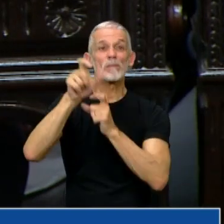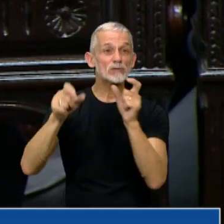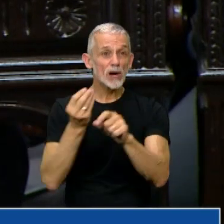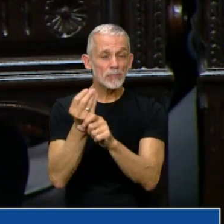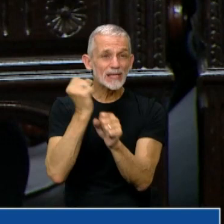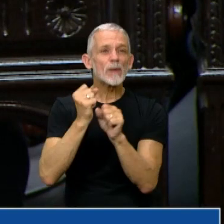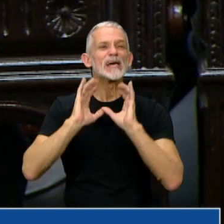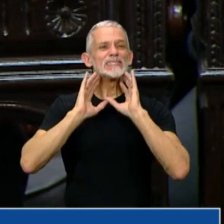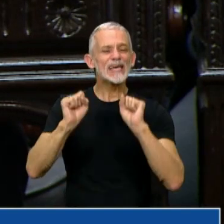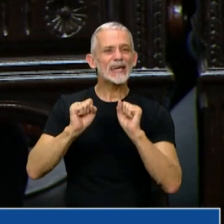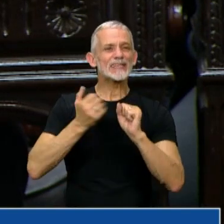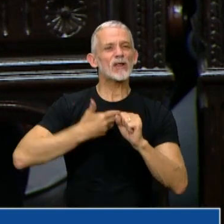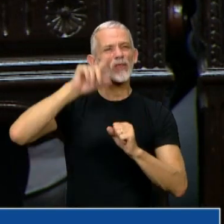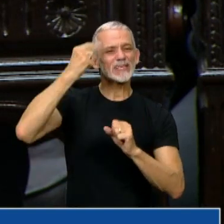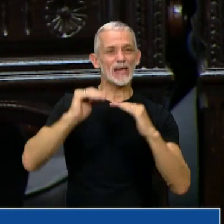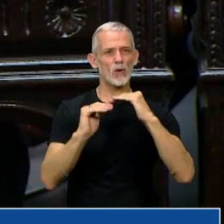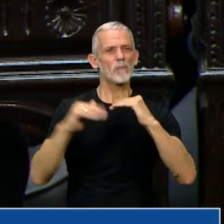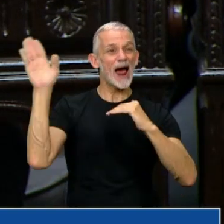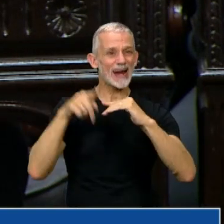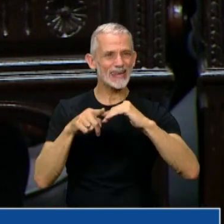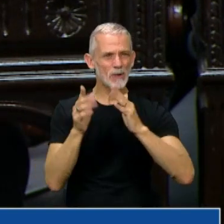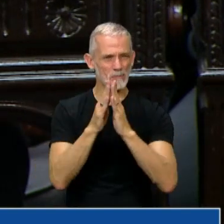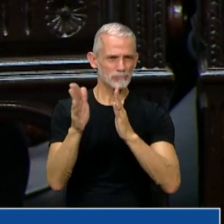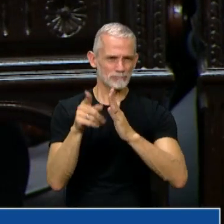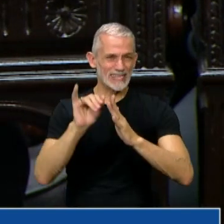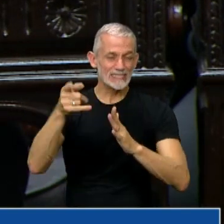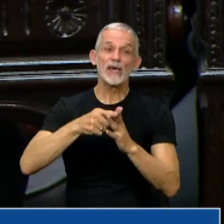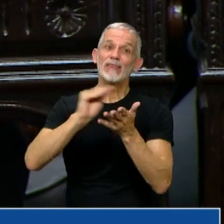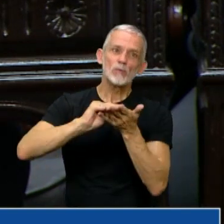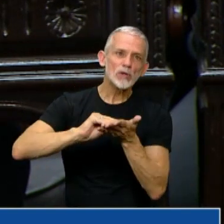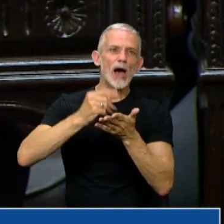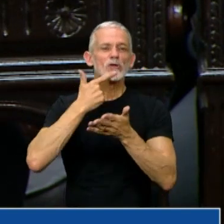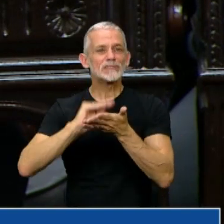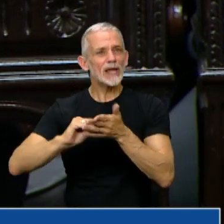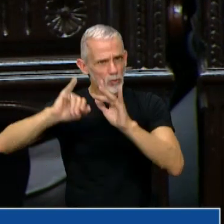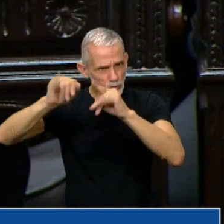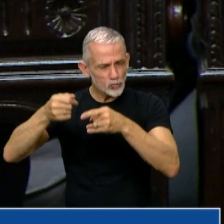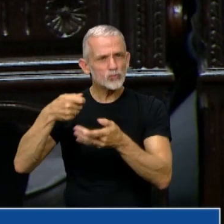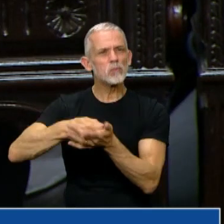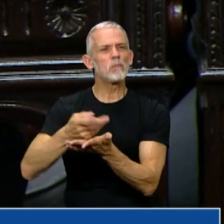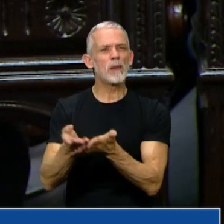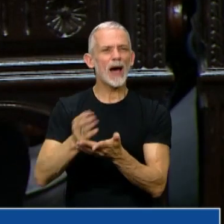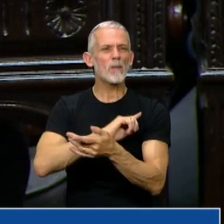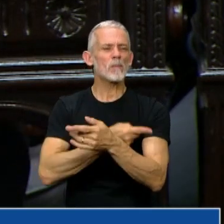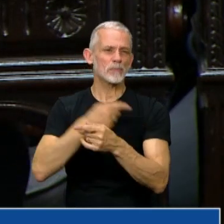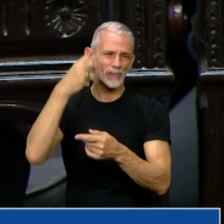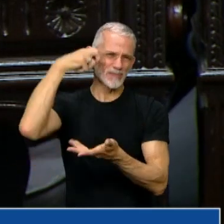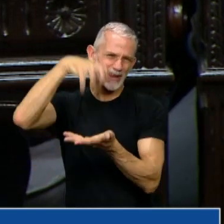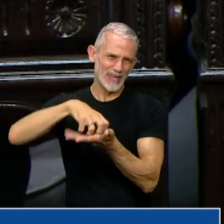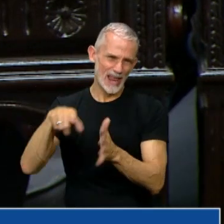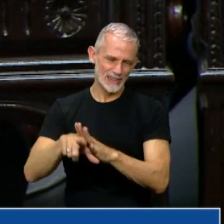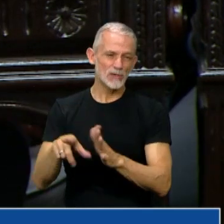desempeñen como secretarios de Estado en adelante y sus equivalentes, y diputados y senadores del Poder